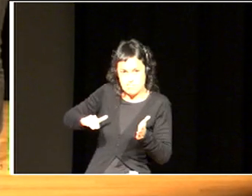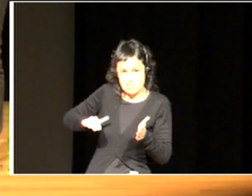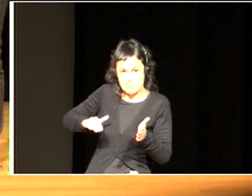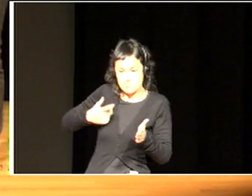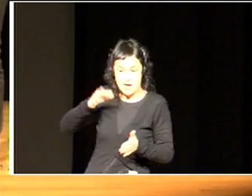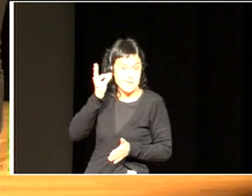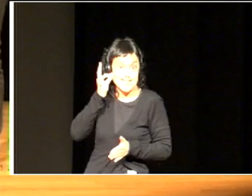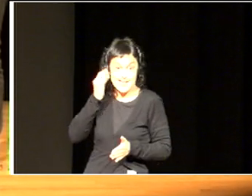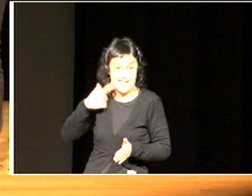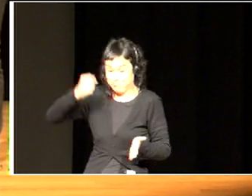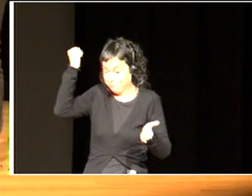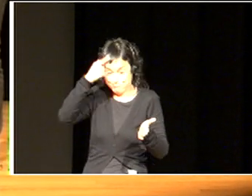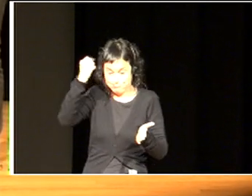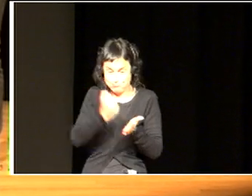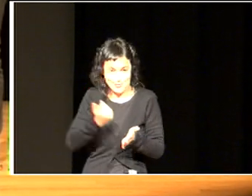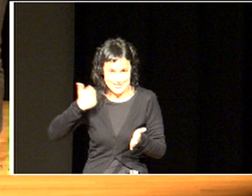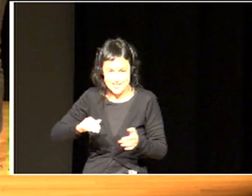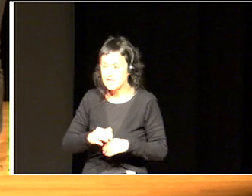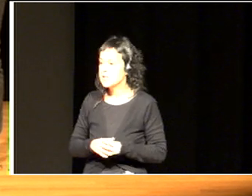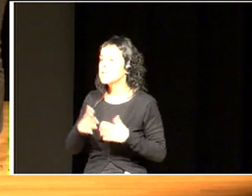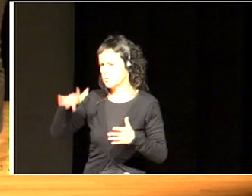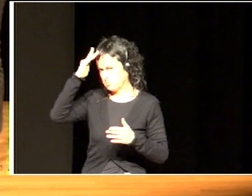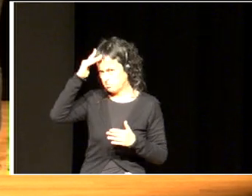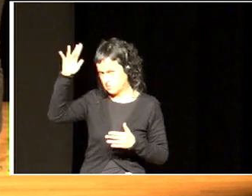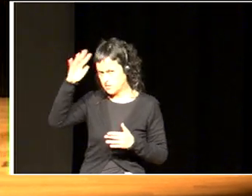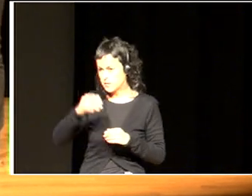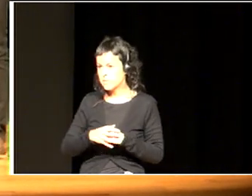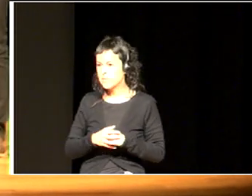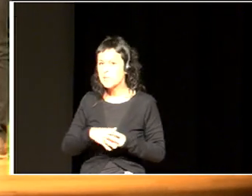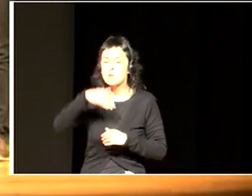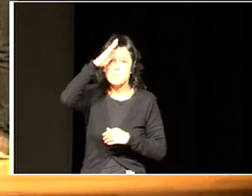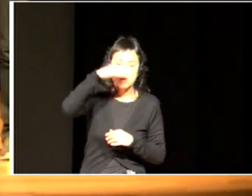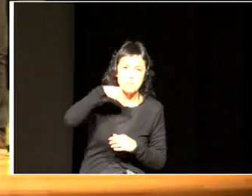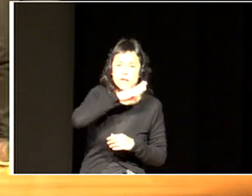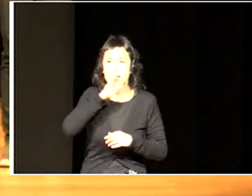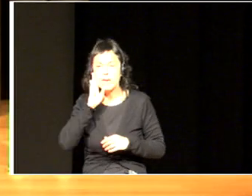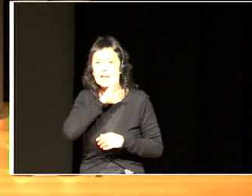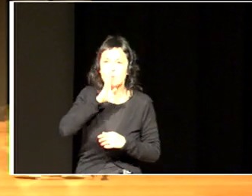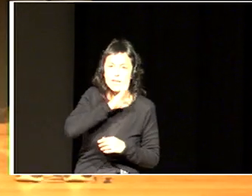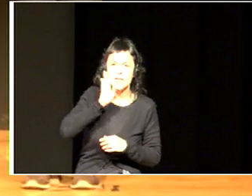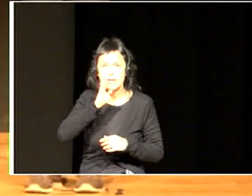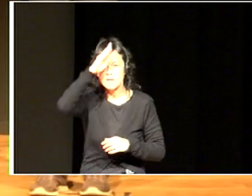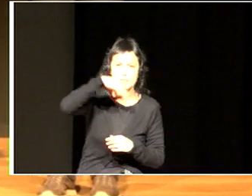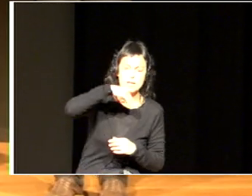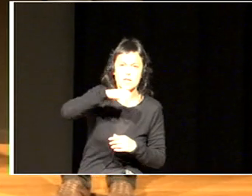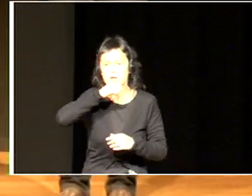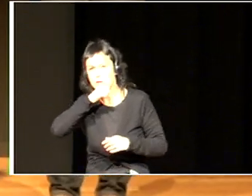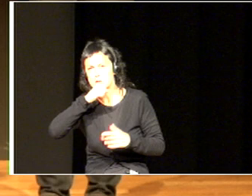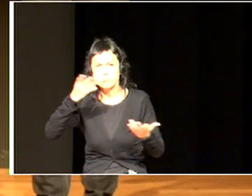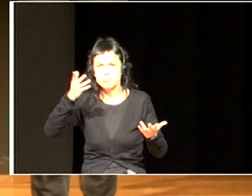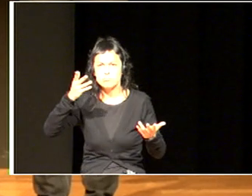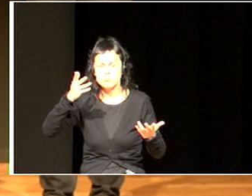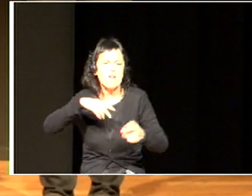las etiquetas vamos a suponer que los padres la madre la madre la madre el padre el padre la abuela